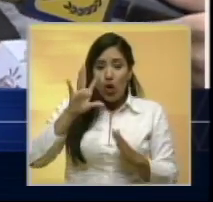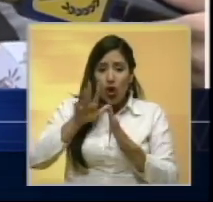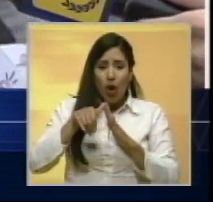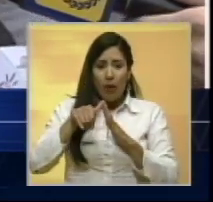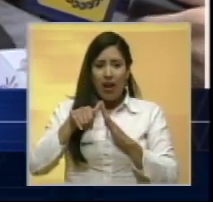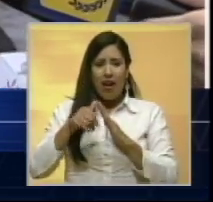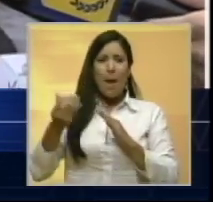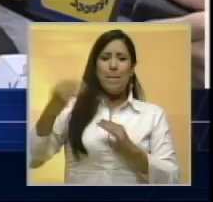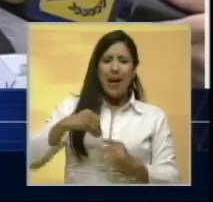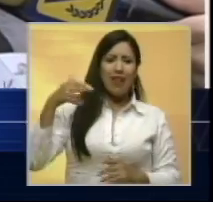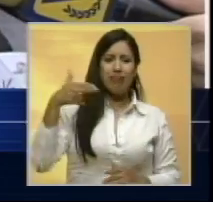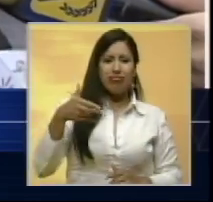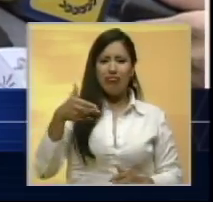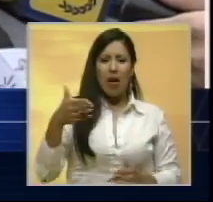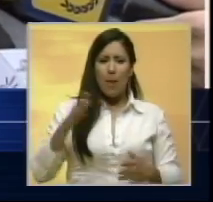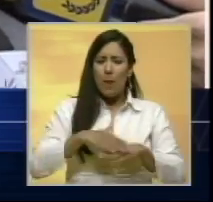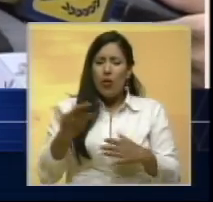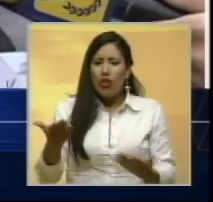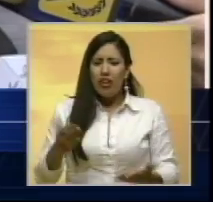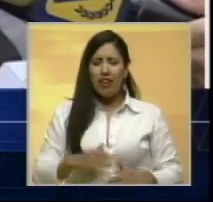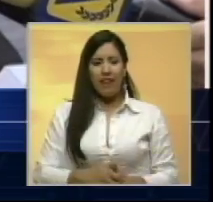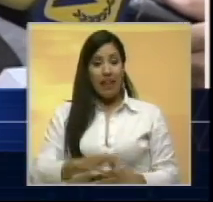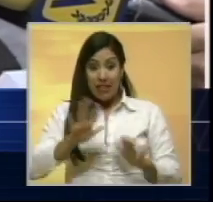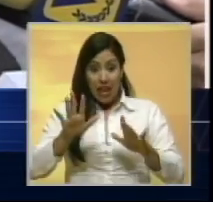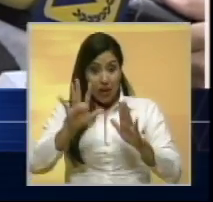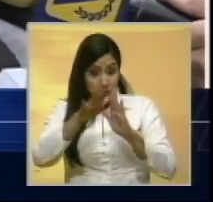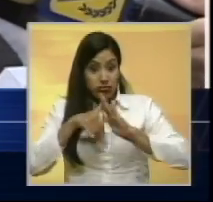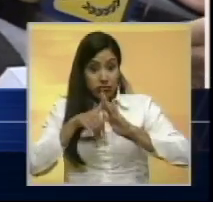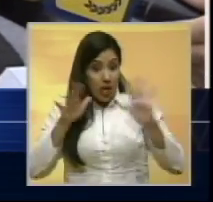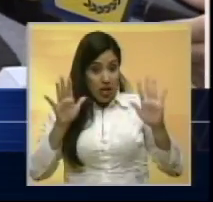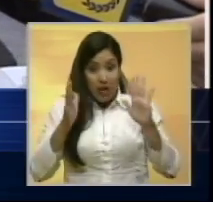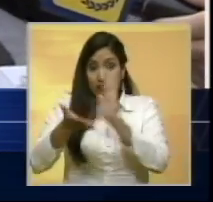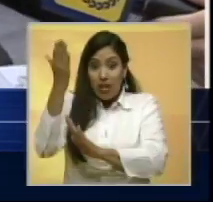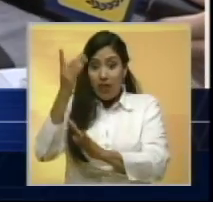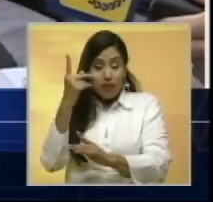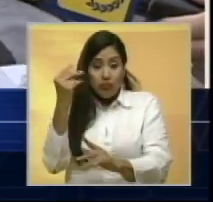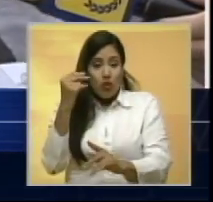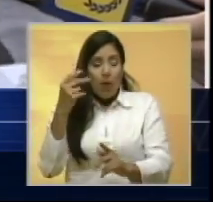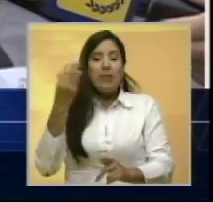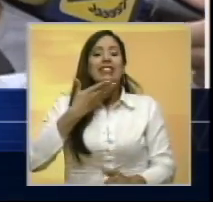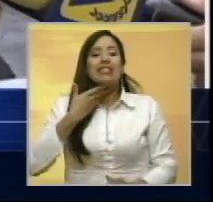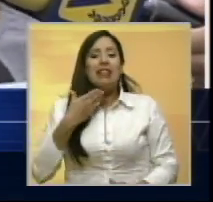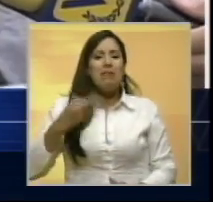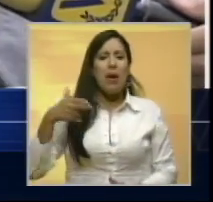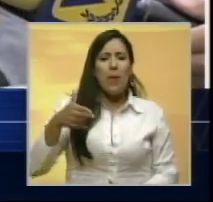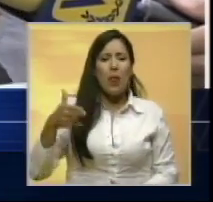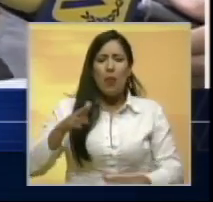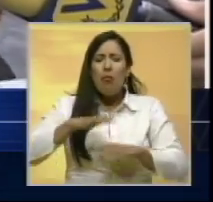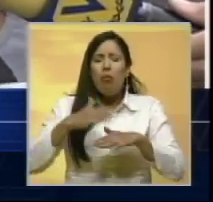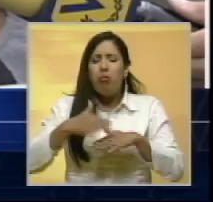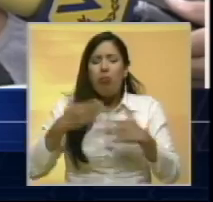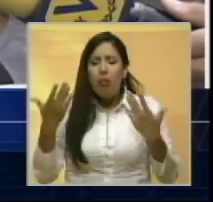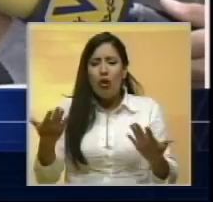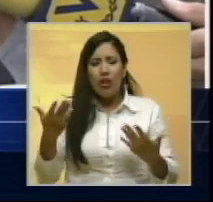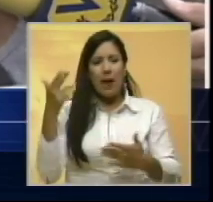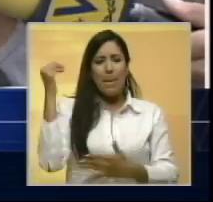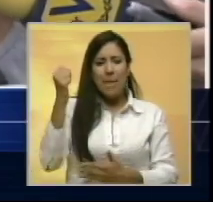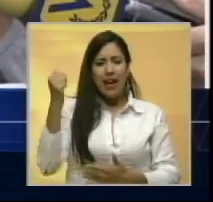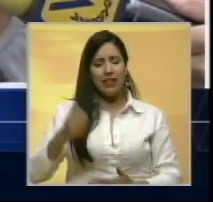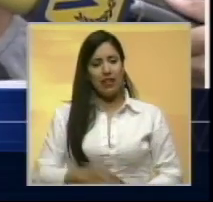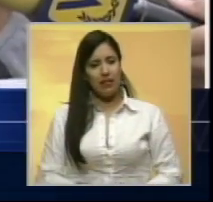¿por qué tienes que quitarle la vida a la gente? Si ya tuviste lo que querías, ya nos quitaste las pertenencias, ¿por qué tienes que matar a la